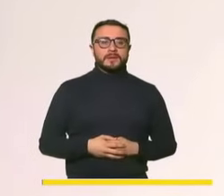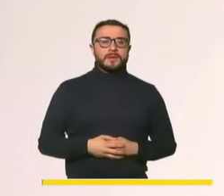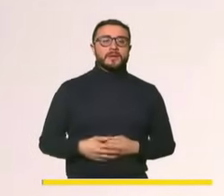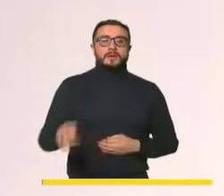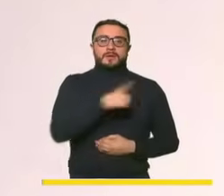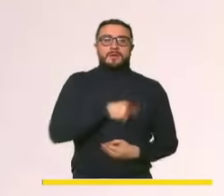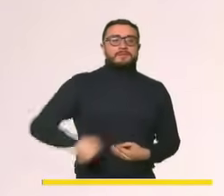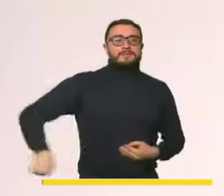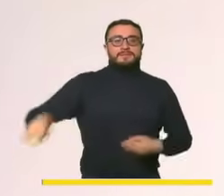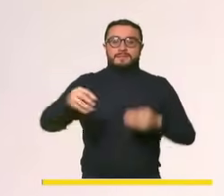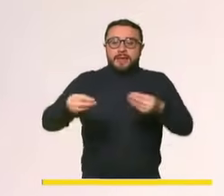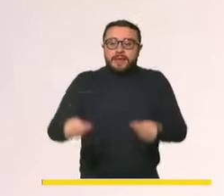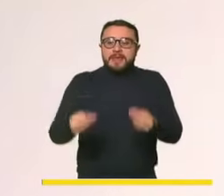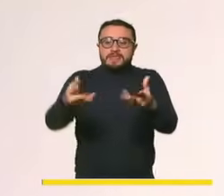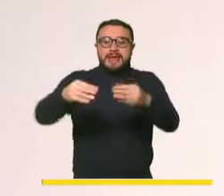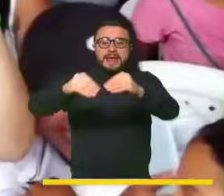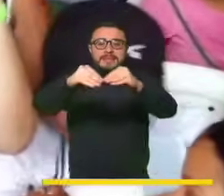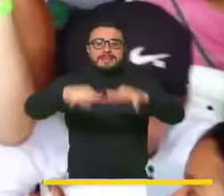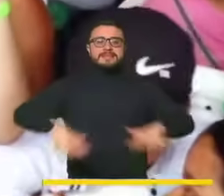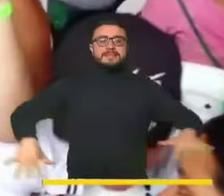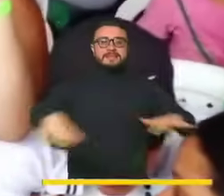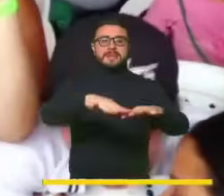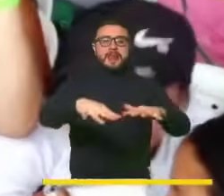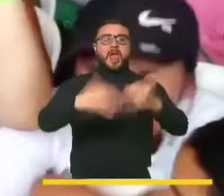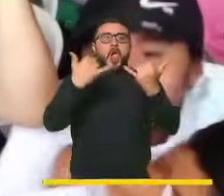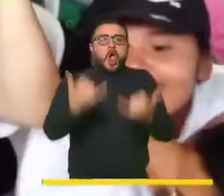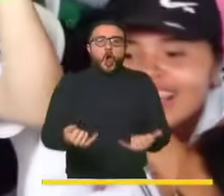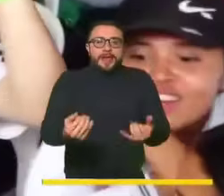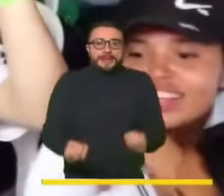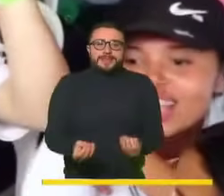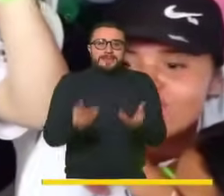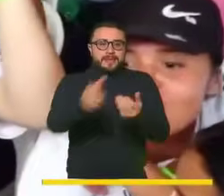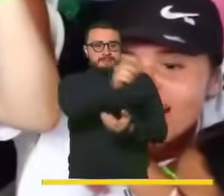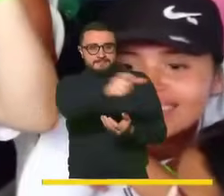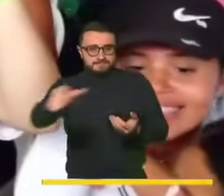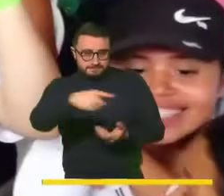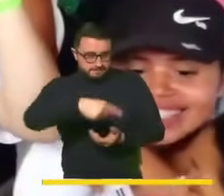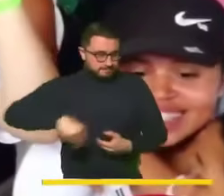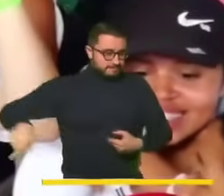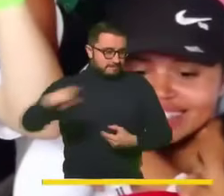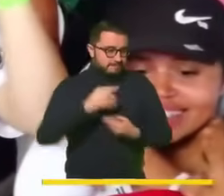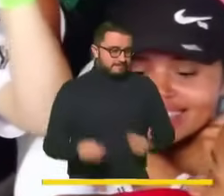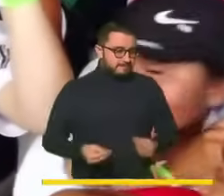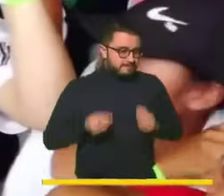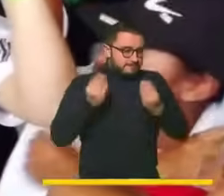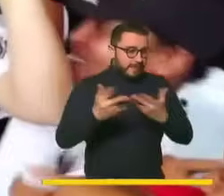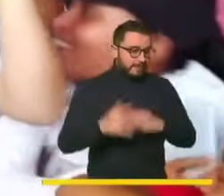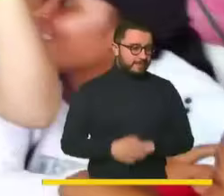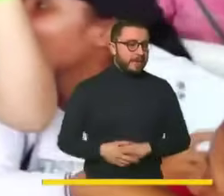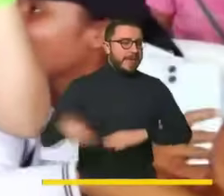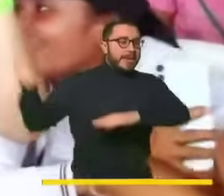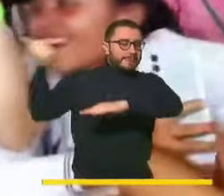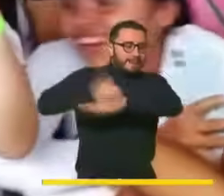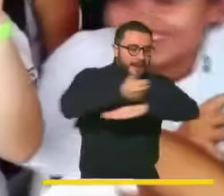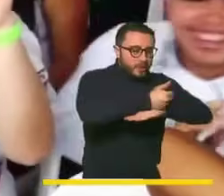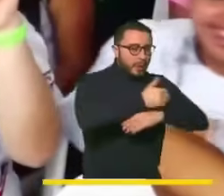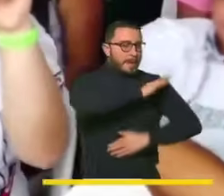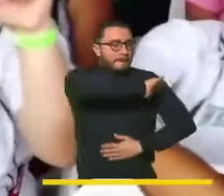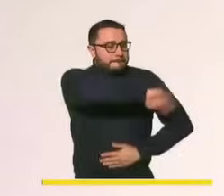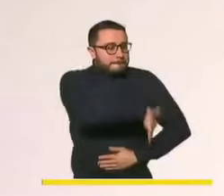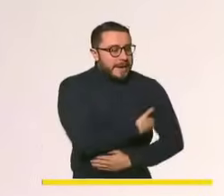beneficiarios de los predios entregados el día de hoy, directores, ministras